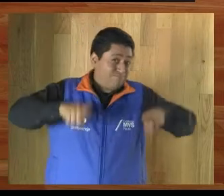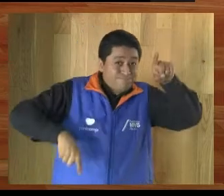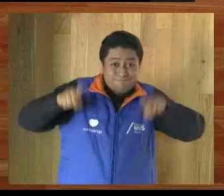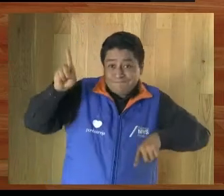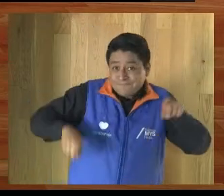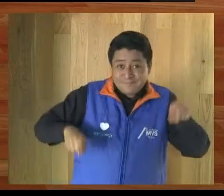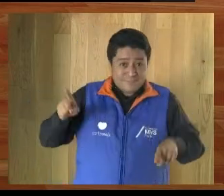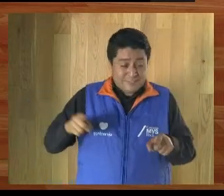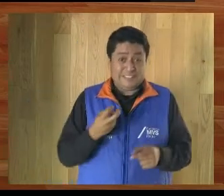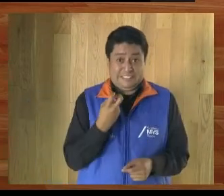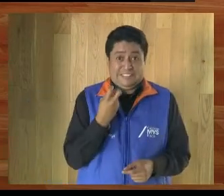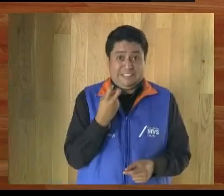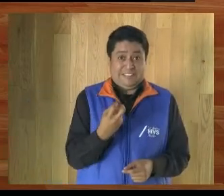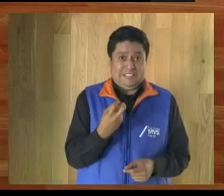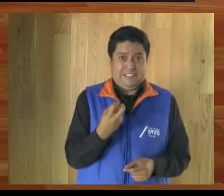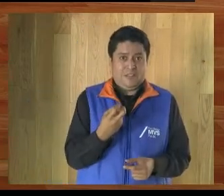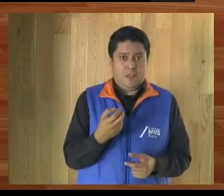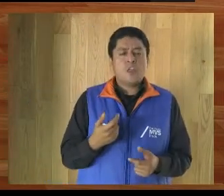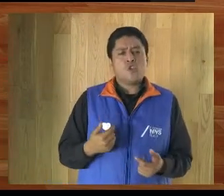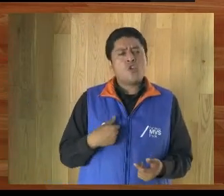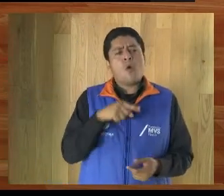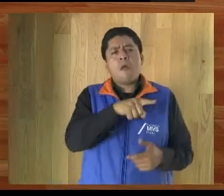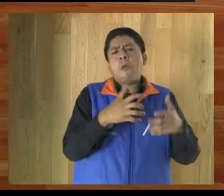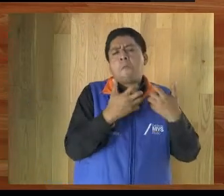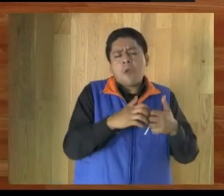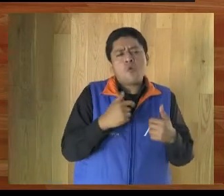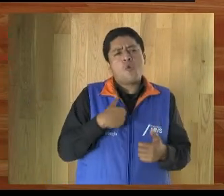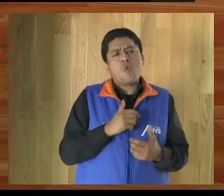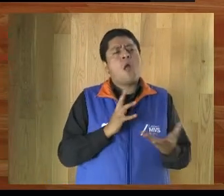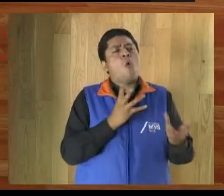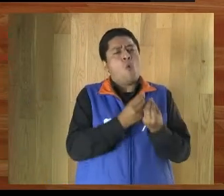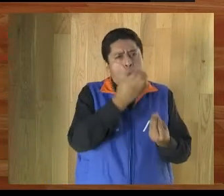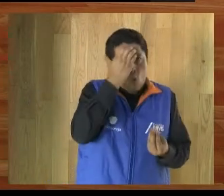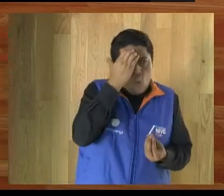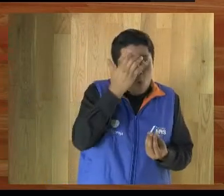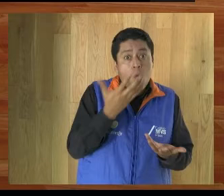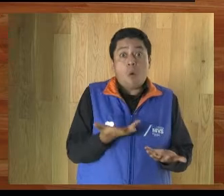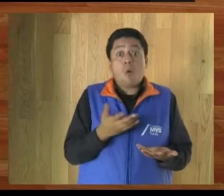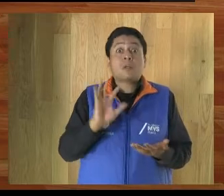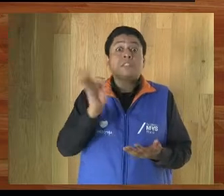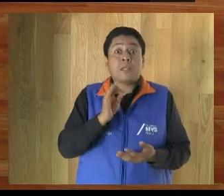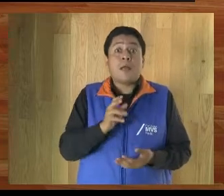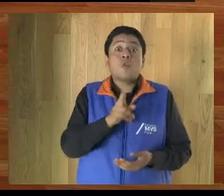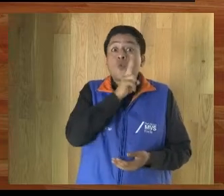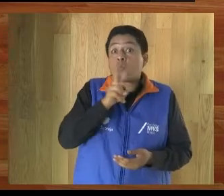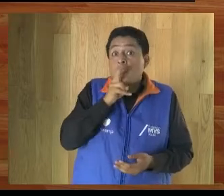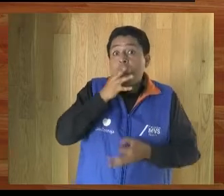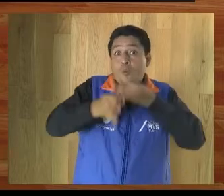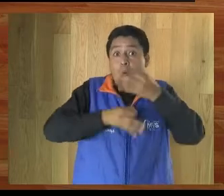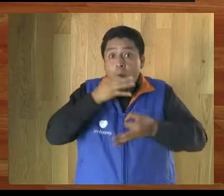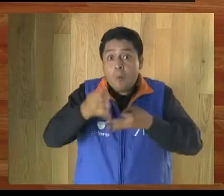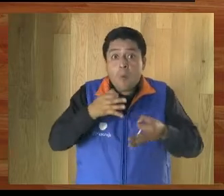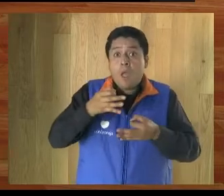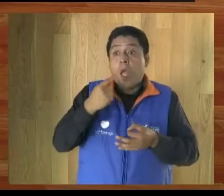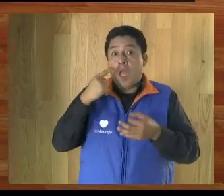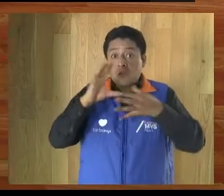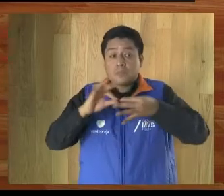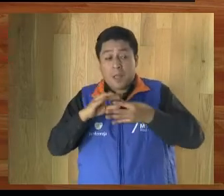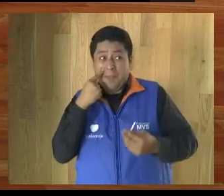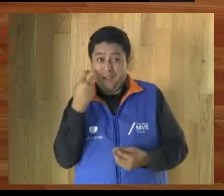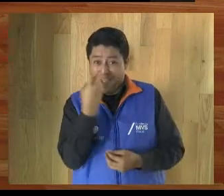ese cóctel de mi experiencia con la empresa, de lo que dicen en los medios y lo que dicen otros, lo que dicen mi empresa